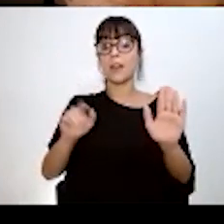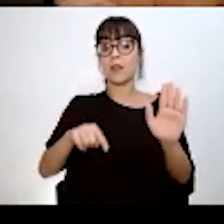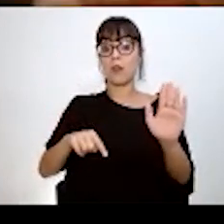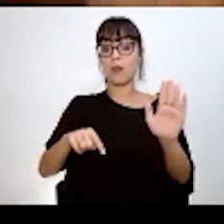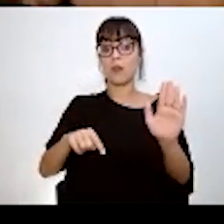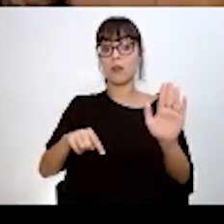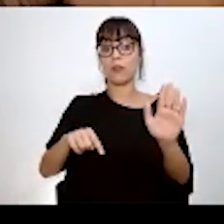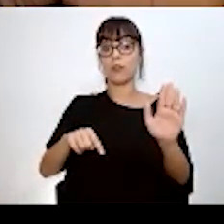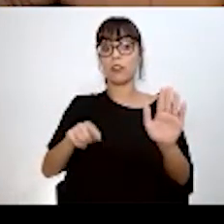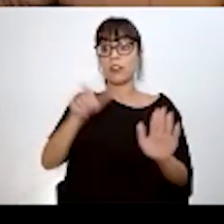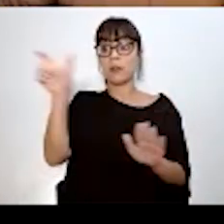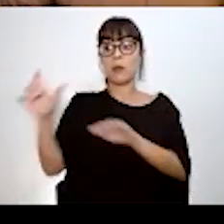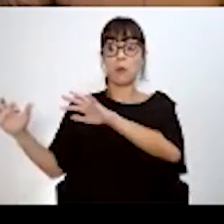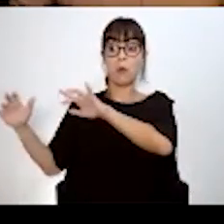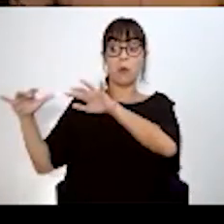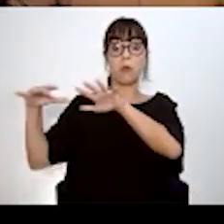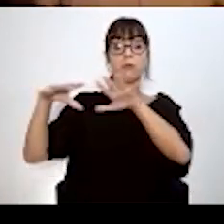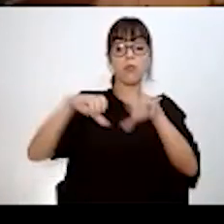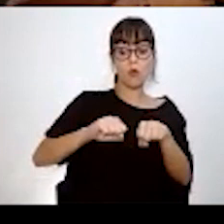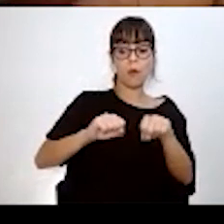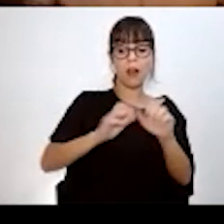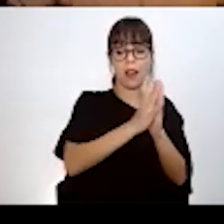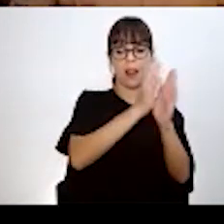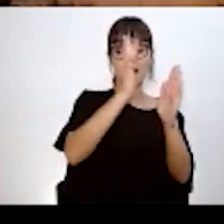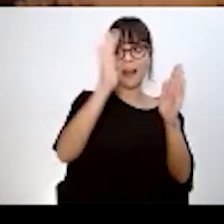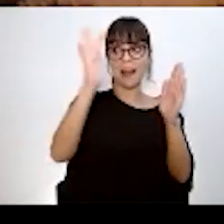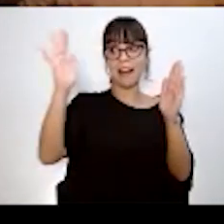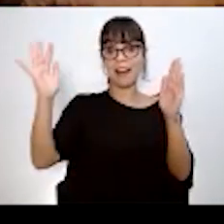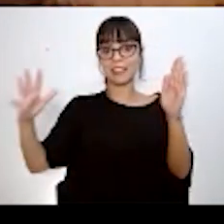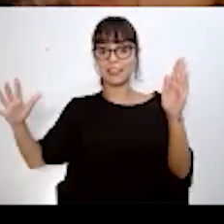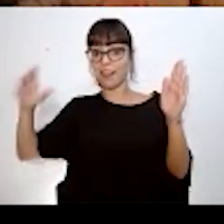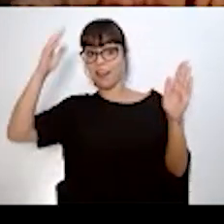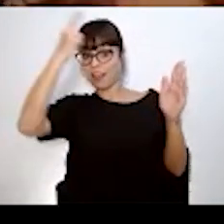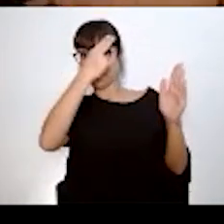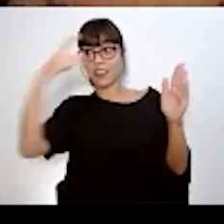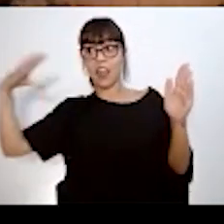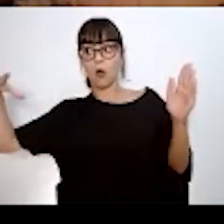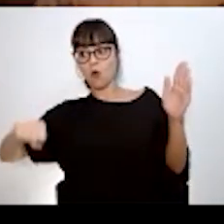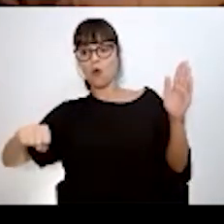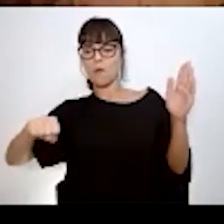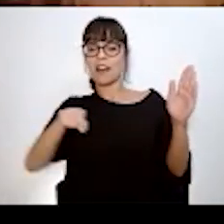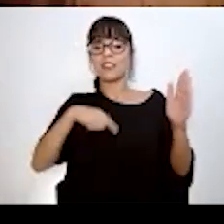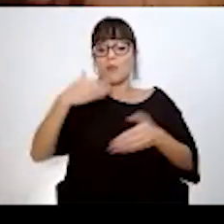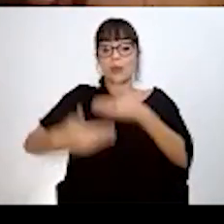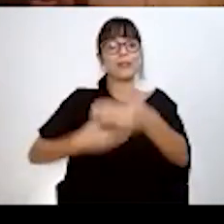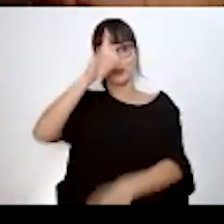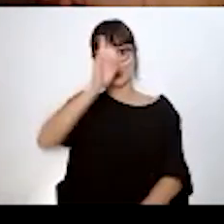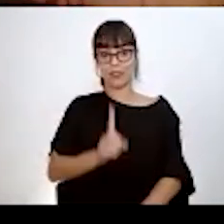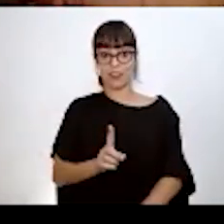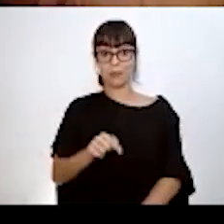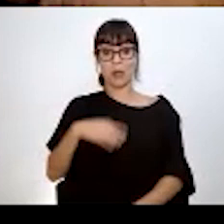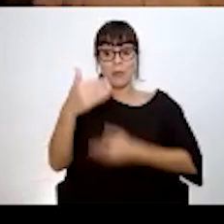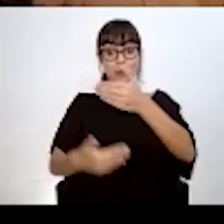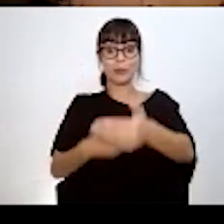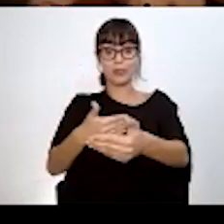inicio hasta el final. Nos falta todo el camino completo. Y como nos falta todo el camino completo, por eso también es tan importante